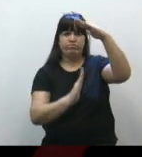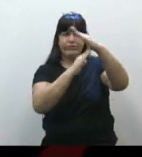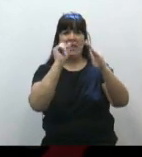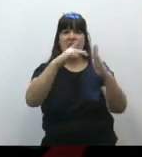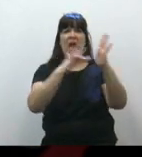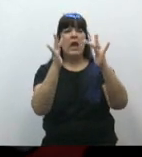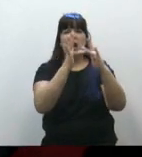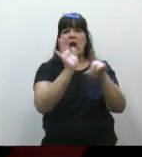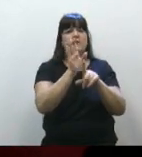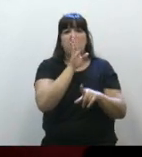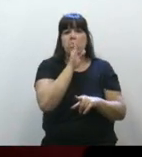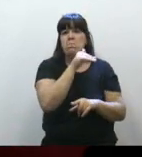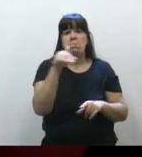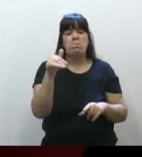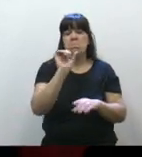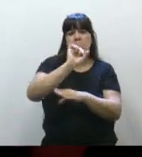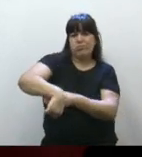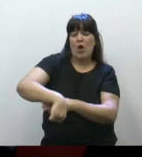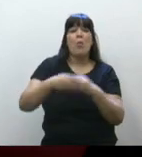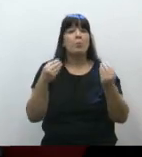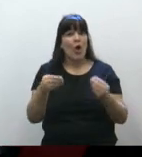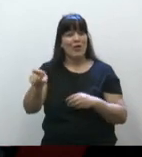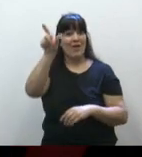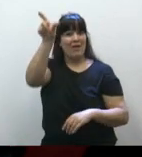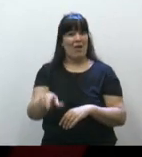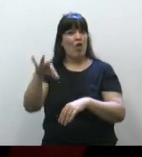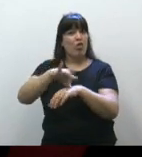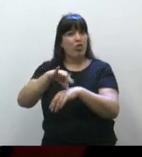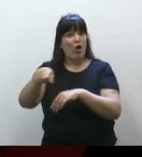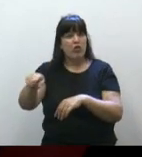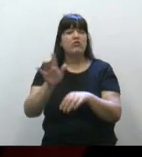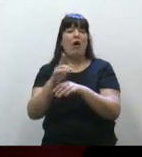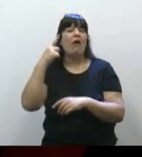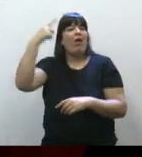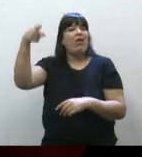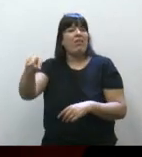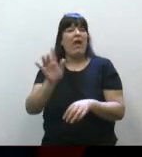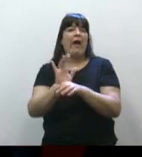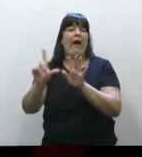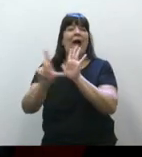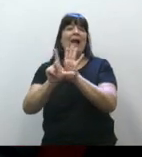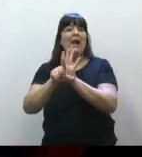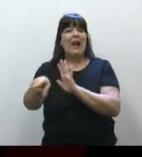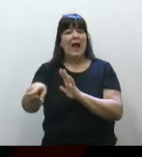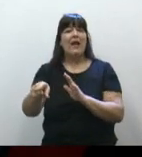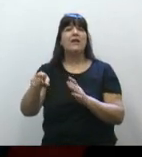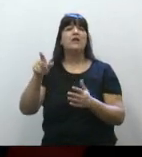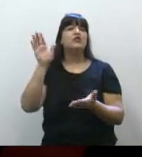argentina porque porque al doctor ginés gonzález garcía se le ocurrió hacer una ley de